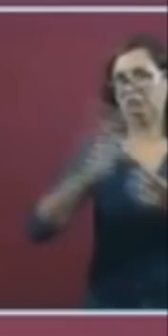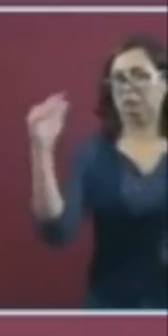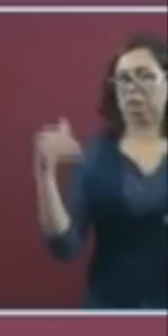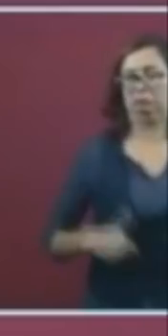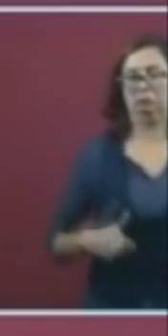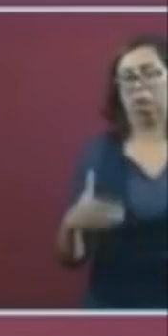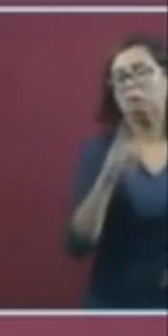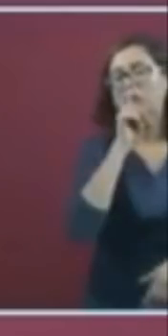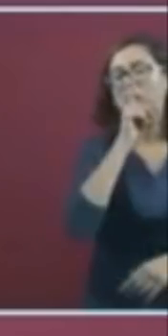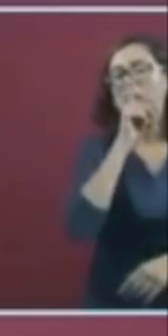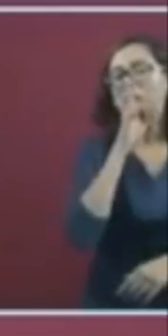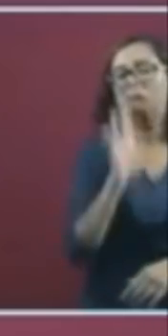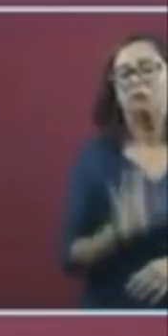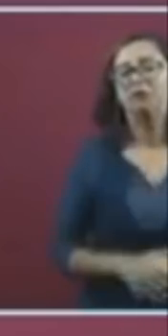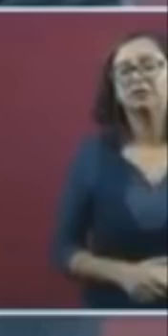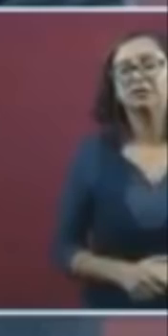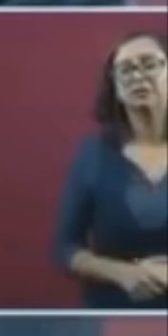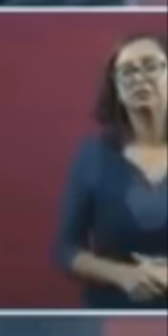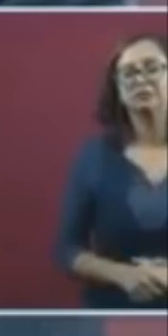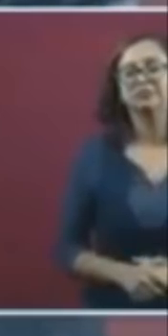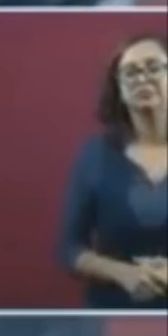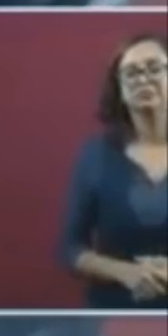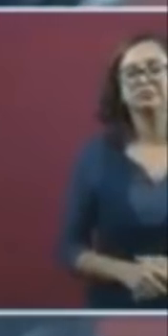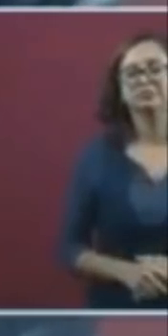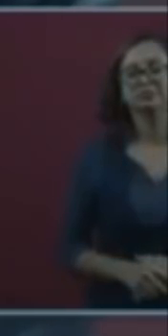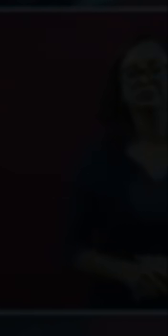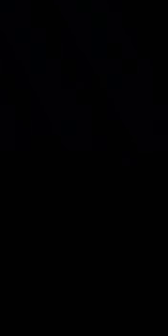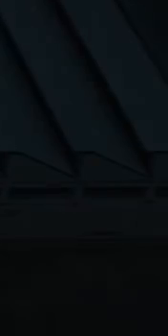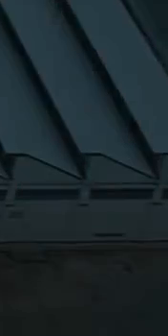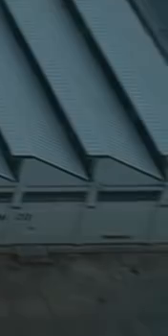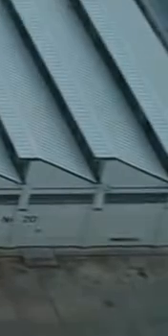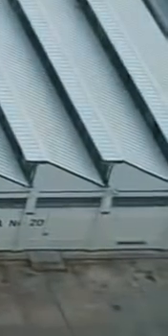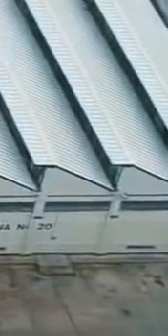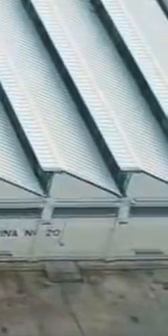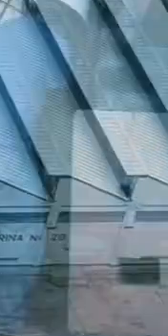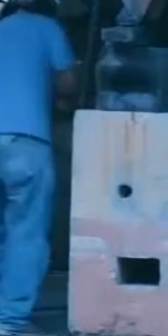Republicana de manera rigurosa, advierte en el punto 8.